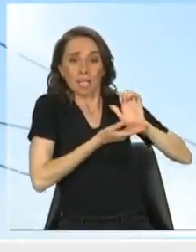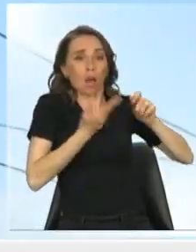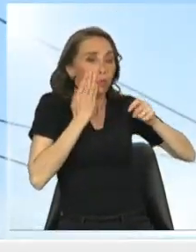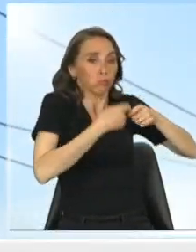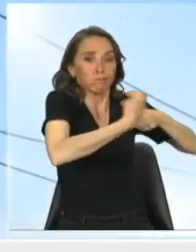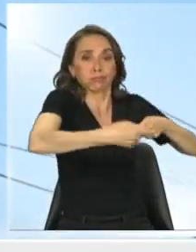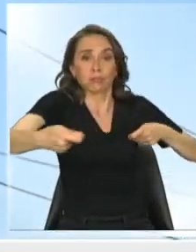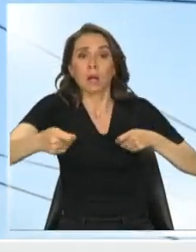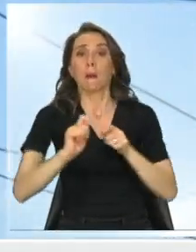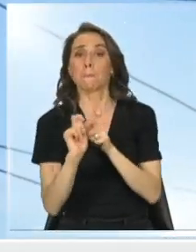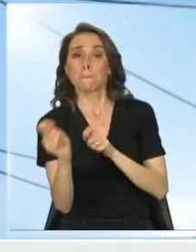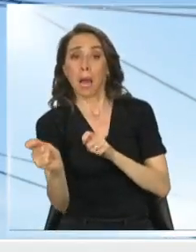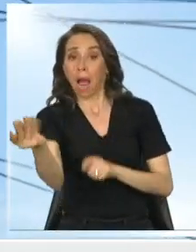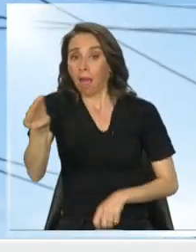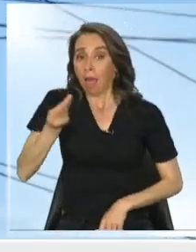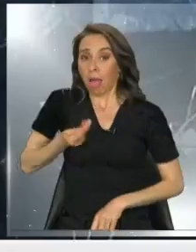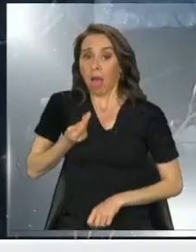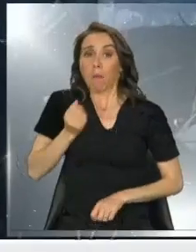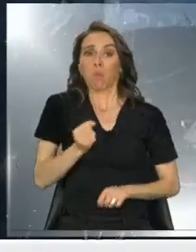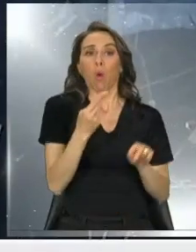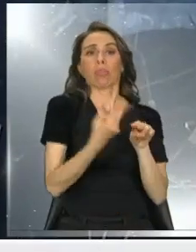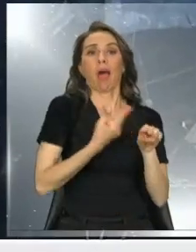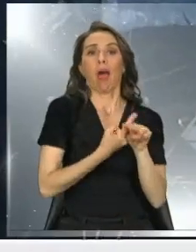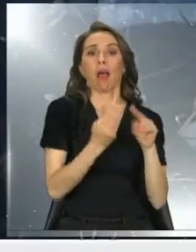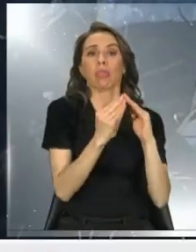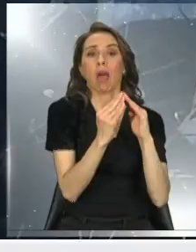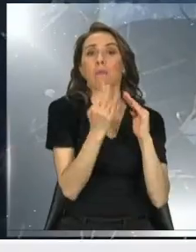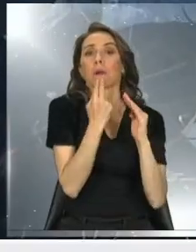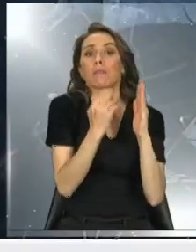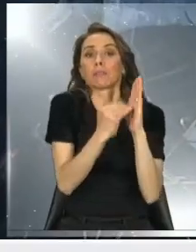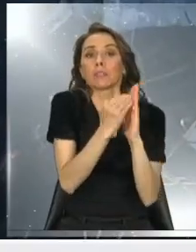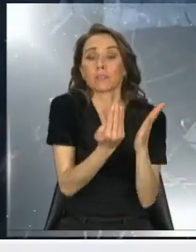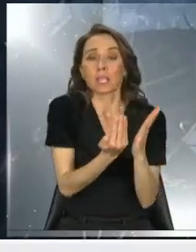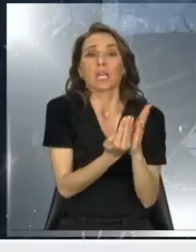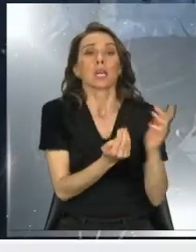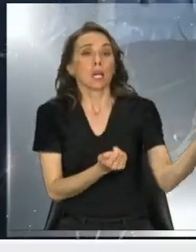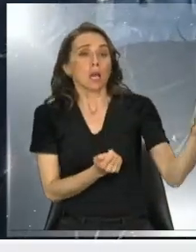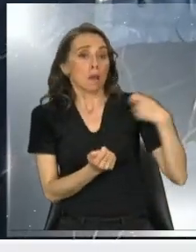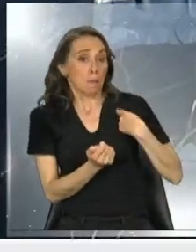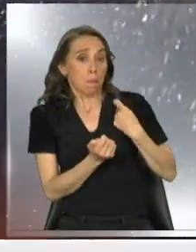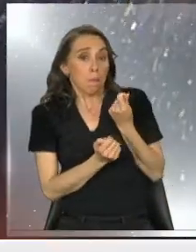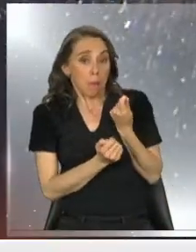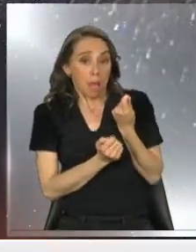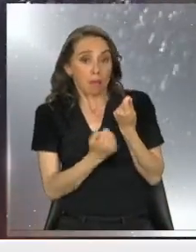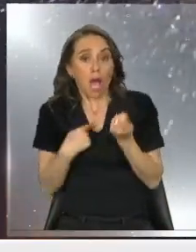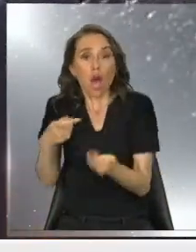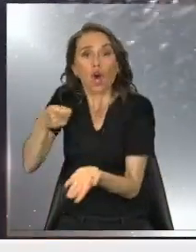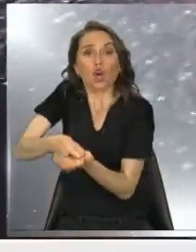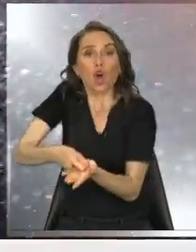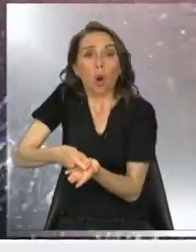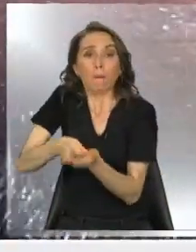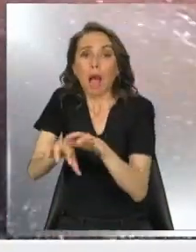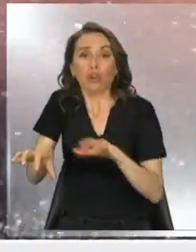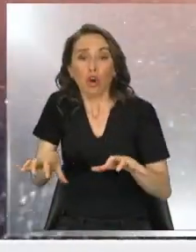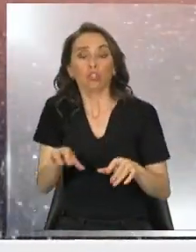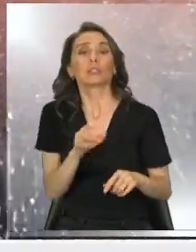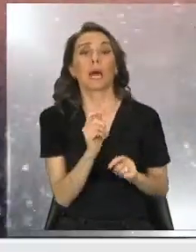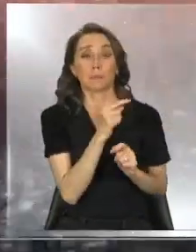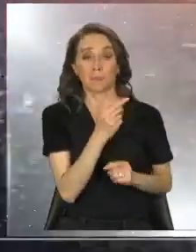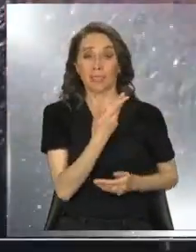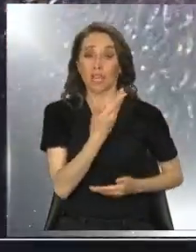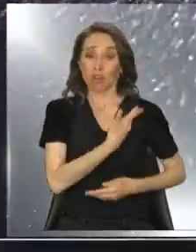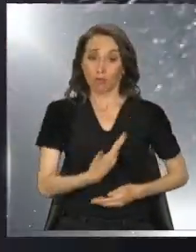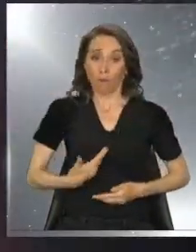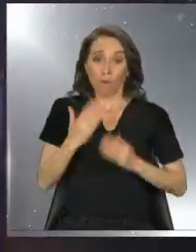subsidiar el arriendo de viviendas y el pago de bonos para recuperar enseres. Un bono de arriendo en el caso